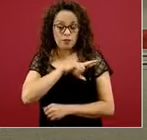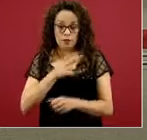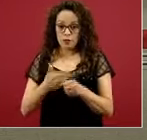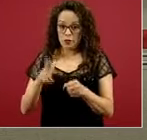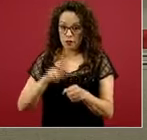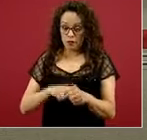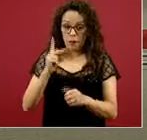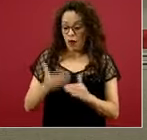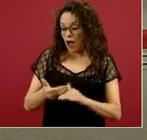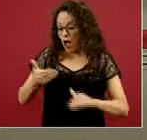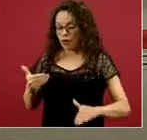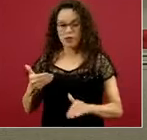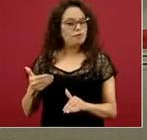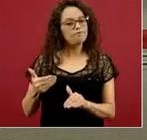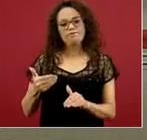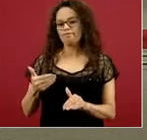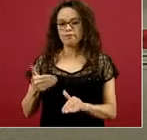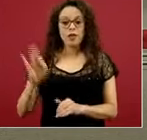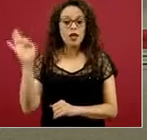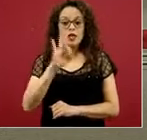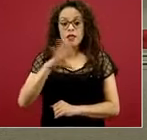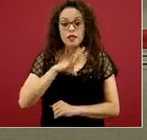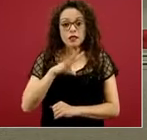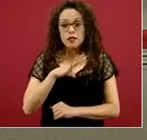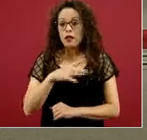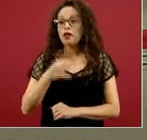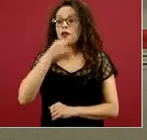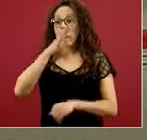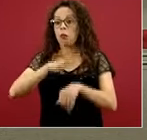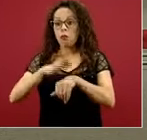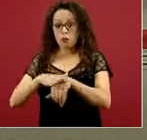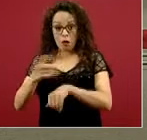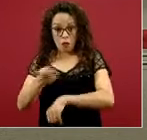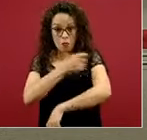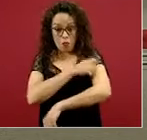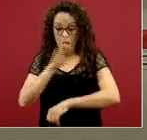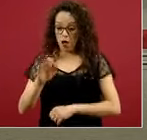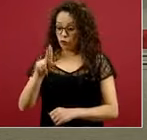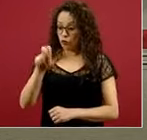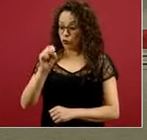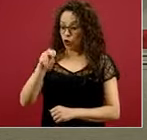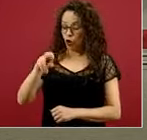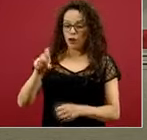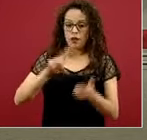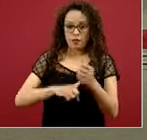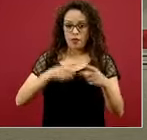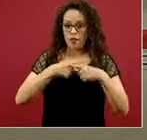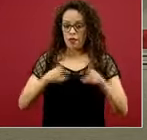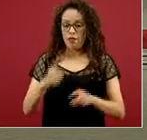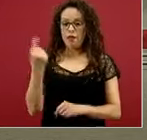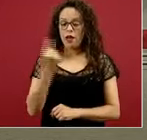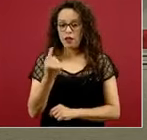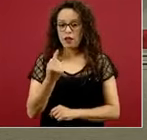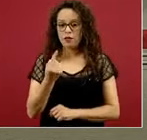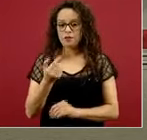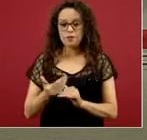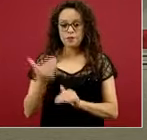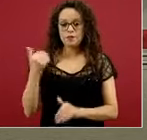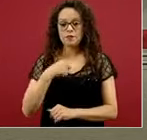si hay ahora cualquier oferta de esta vacuna que se llama Fluzone, que es diferente a la vacuna que